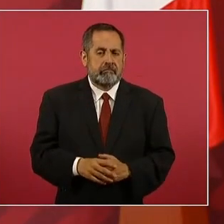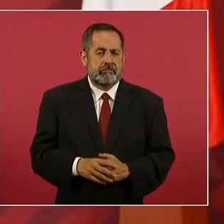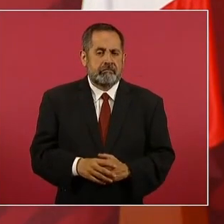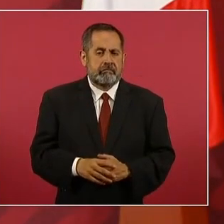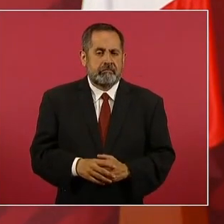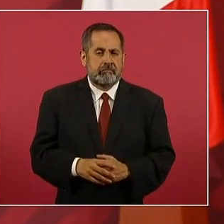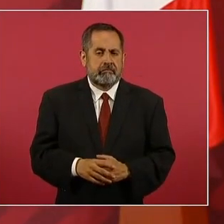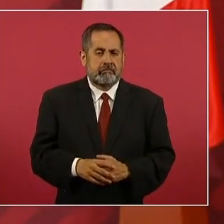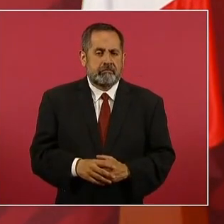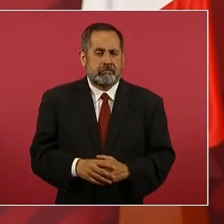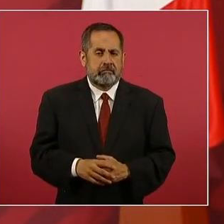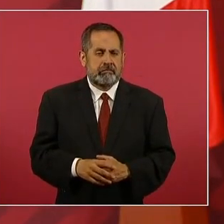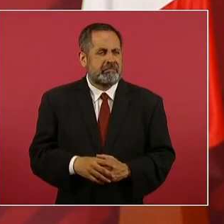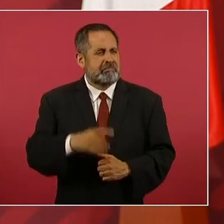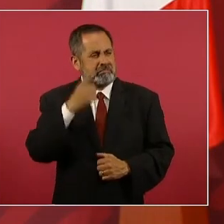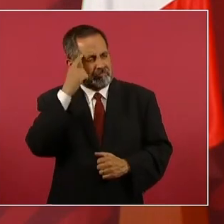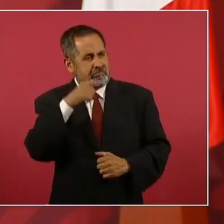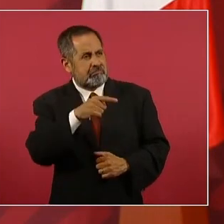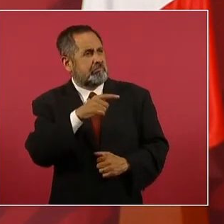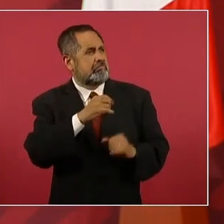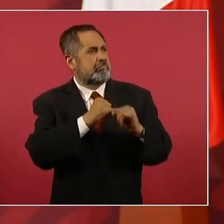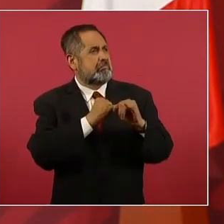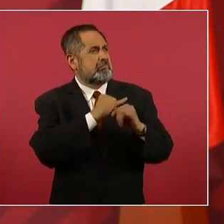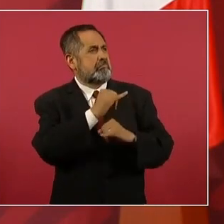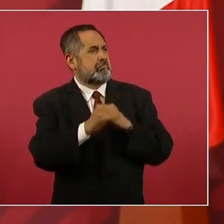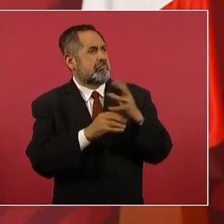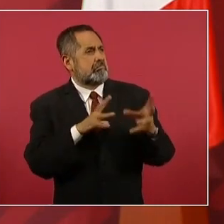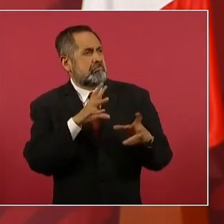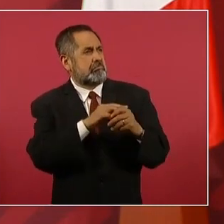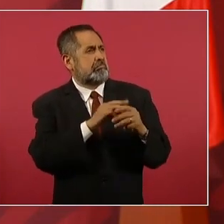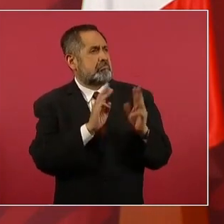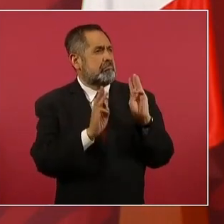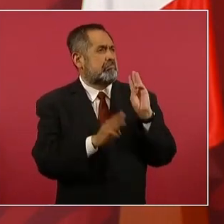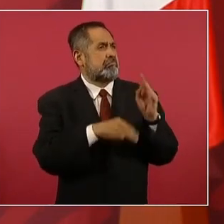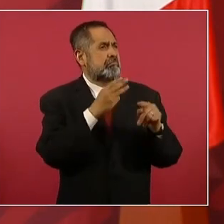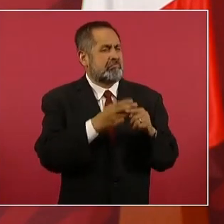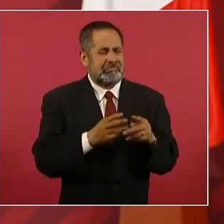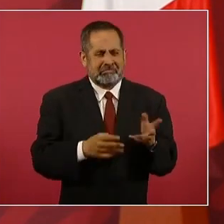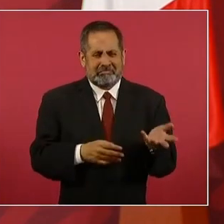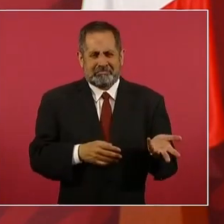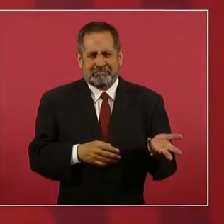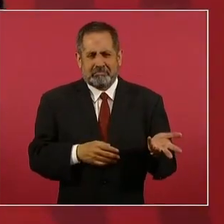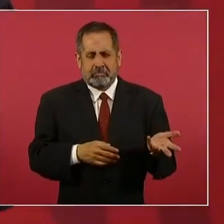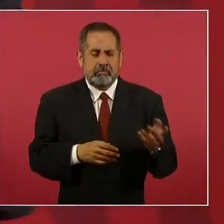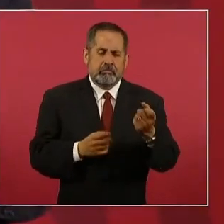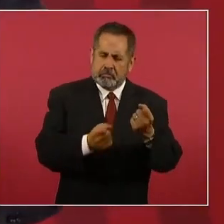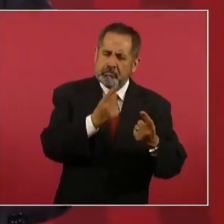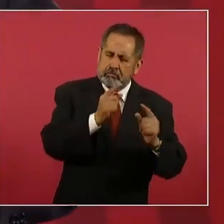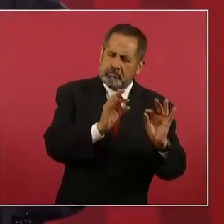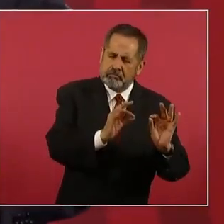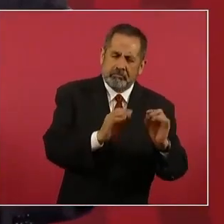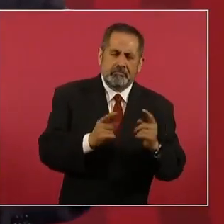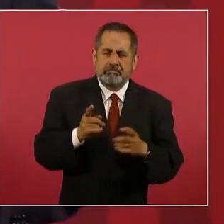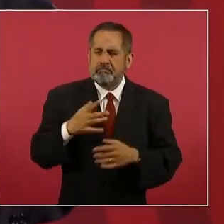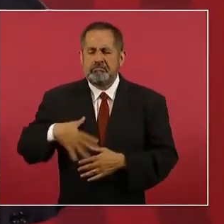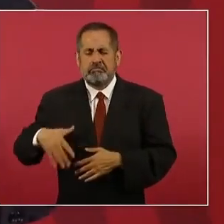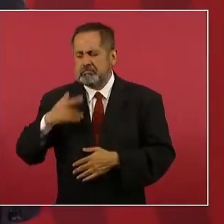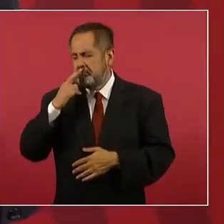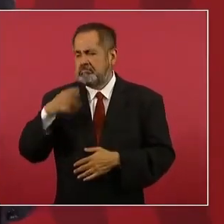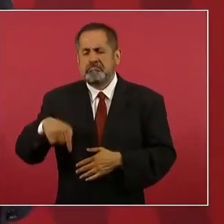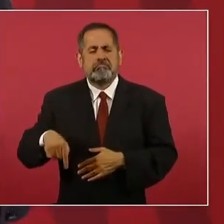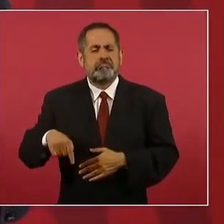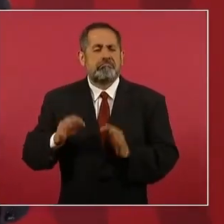que ser hombre de mundo, internacionalista, aunque hay internacionalistas ejemplares, ¿no?